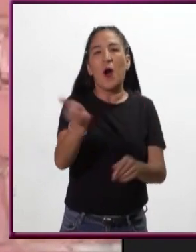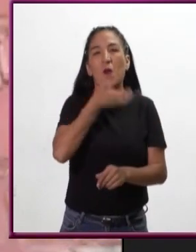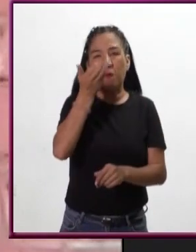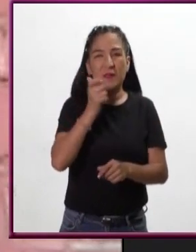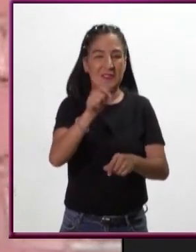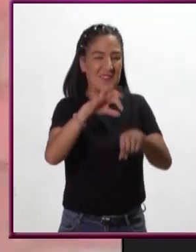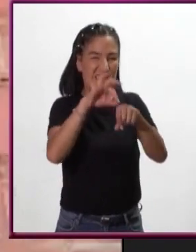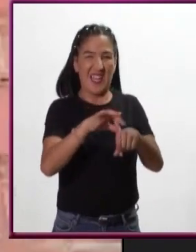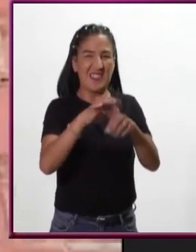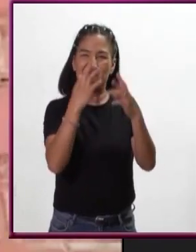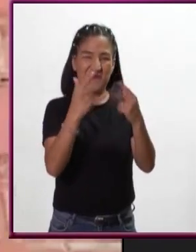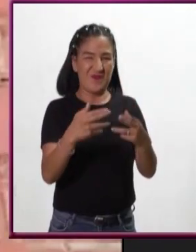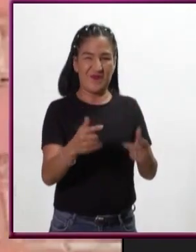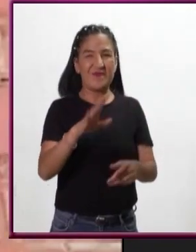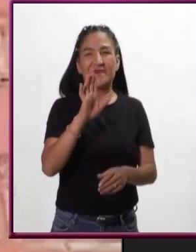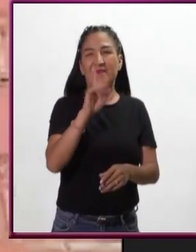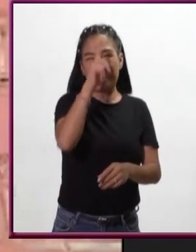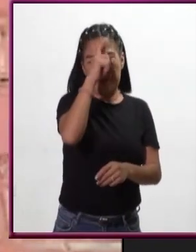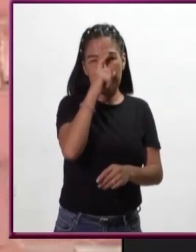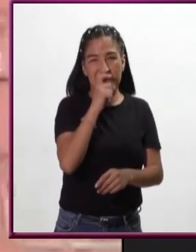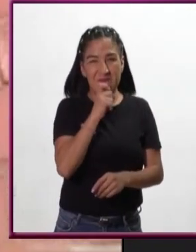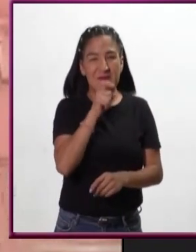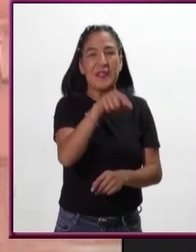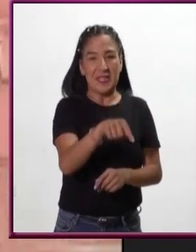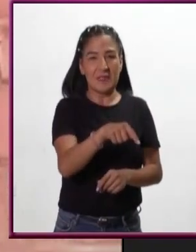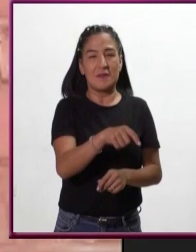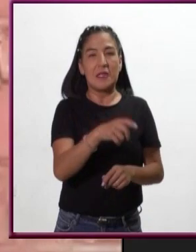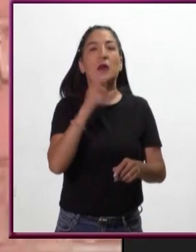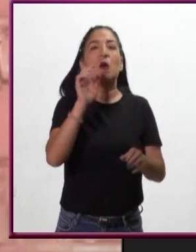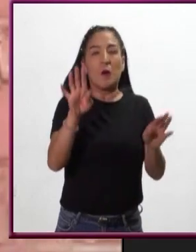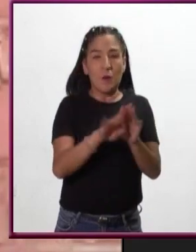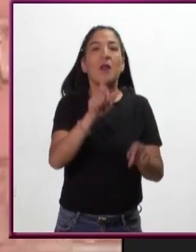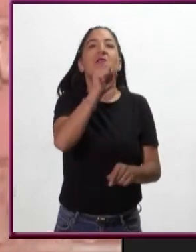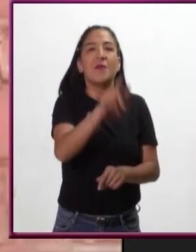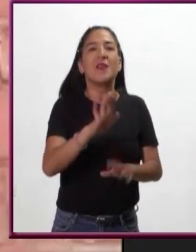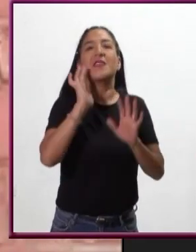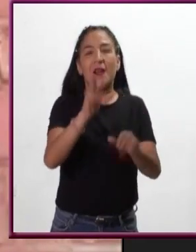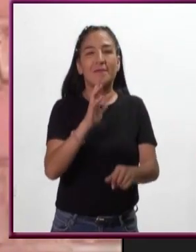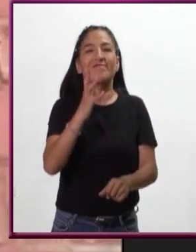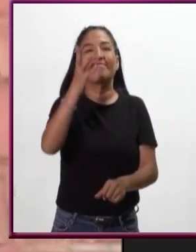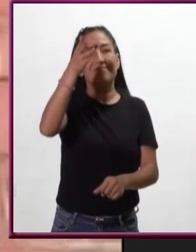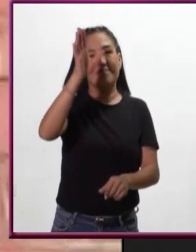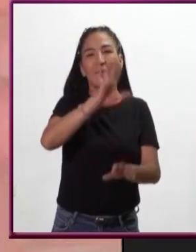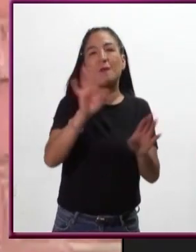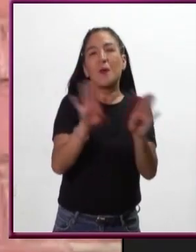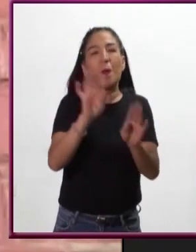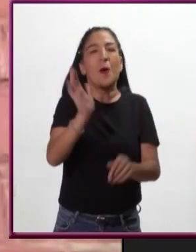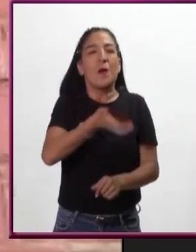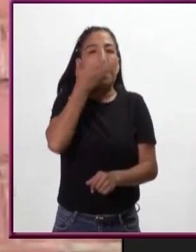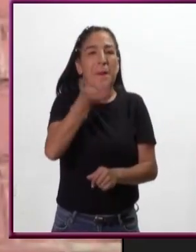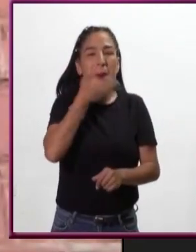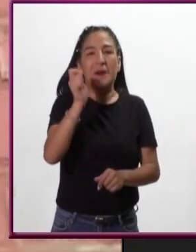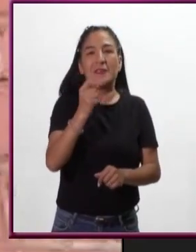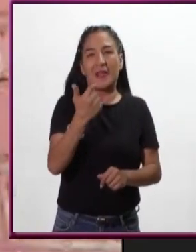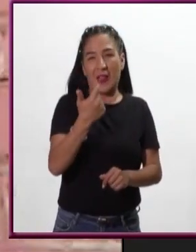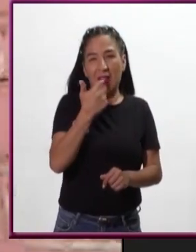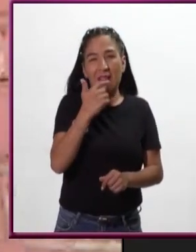pues, descompuesta o en proceso de putrefacción, es porque ya también están adaptadas. O sea, también